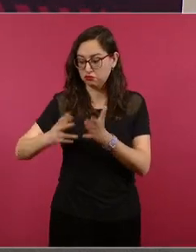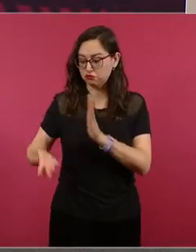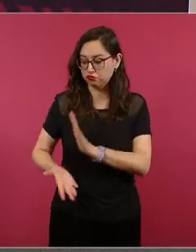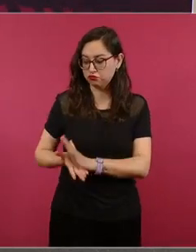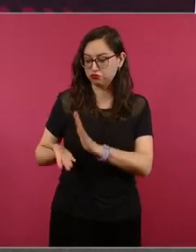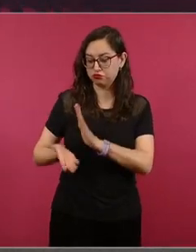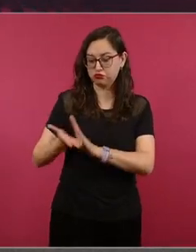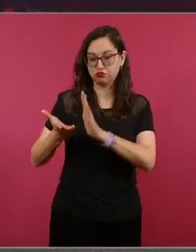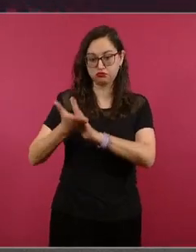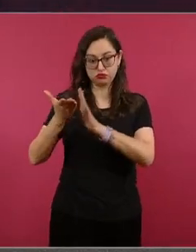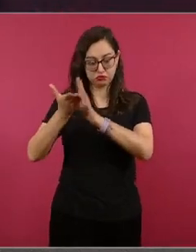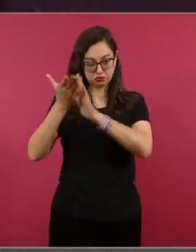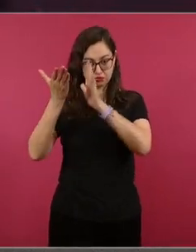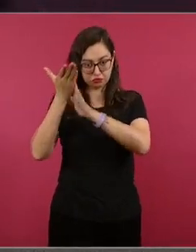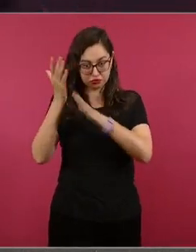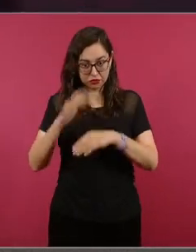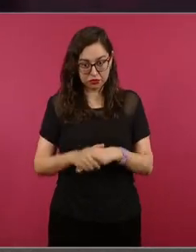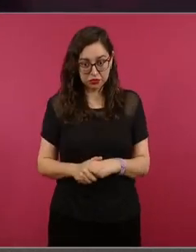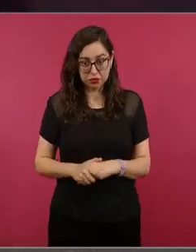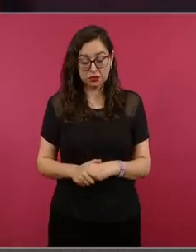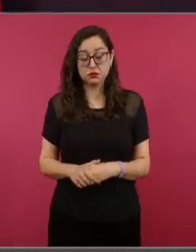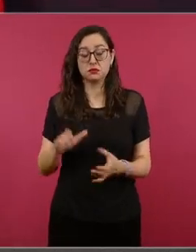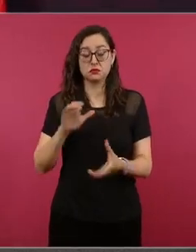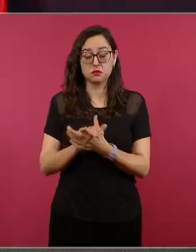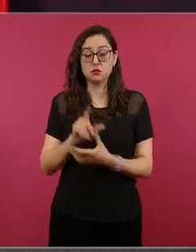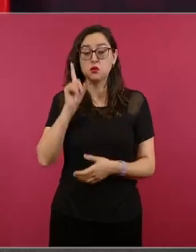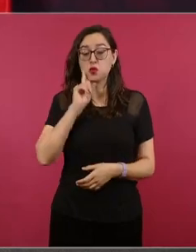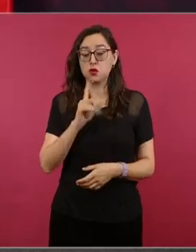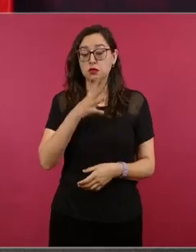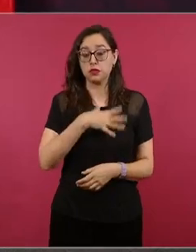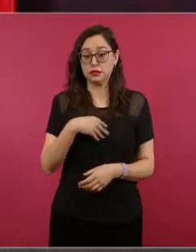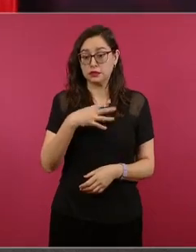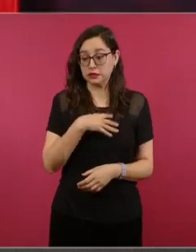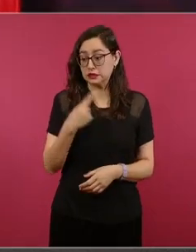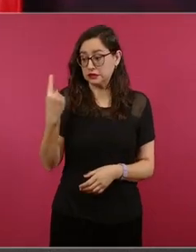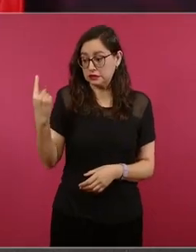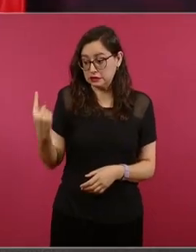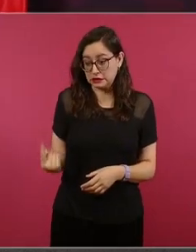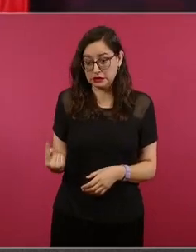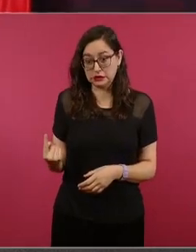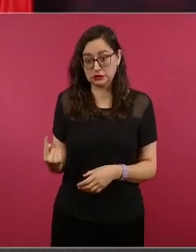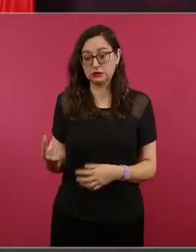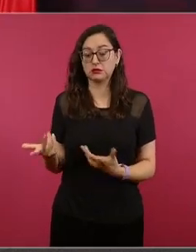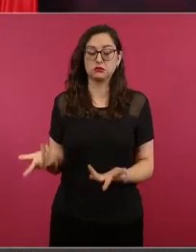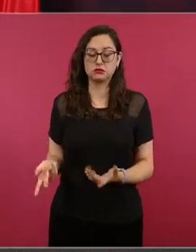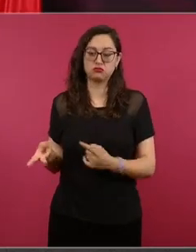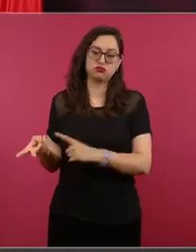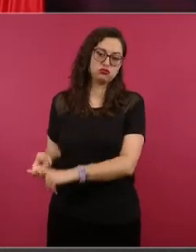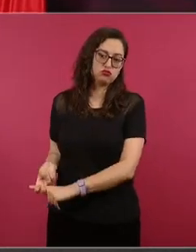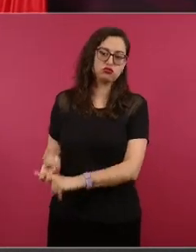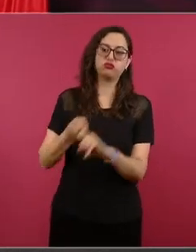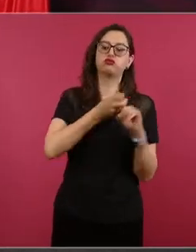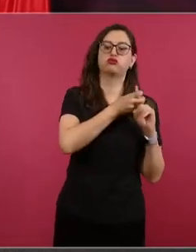iba con su esposa, con su niñita y lo secuestraron.